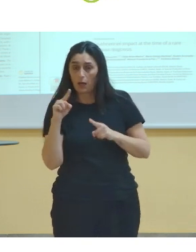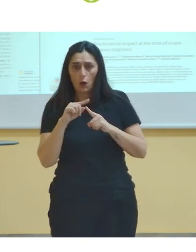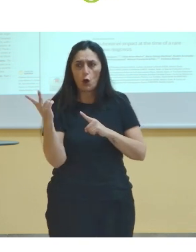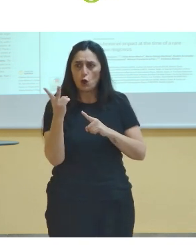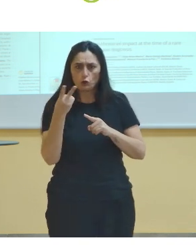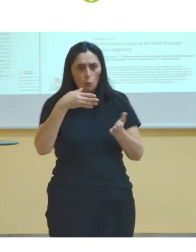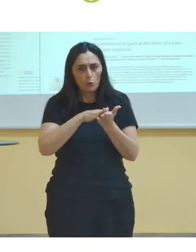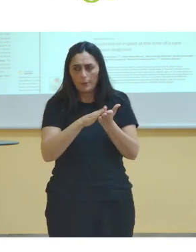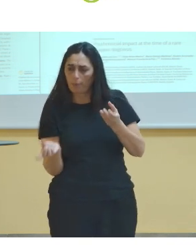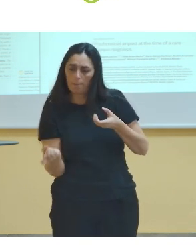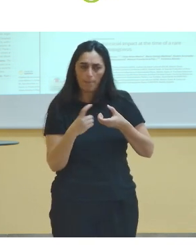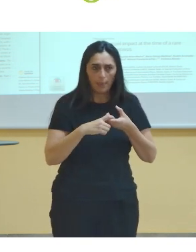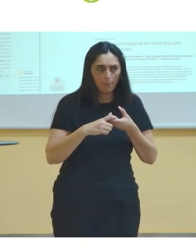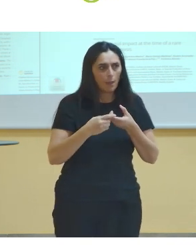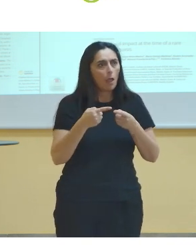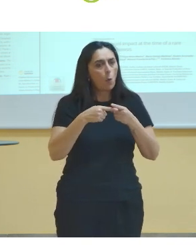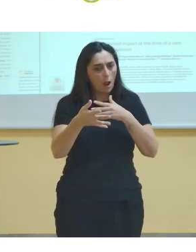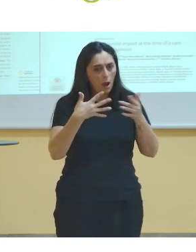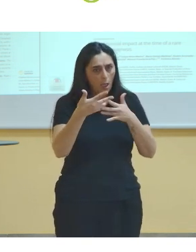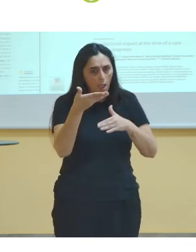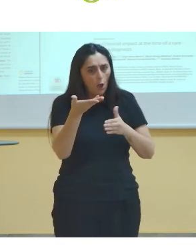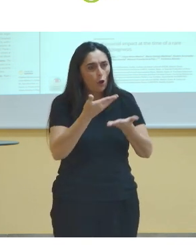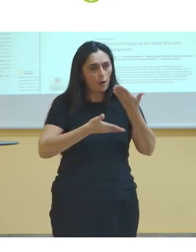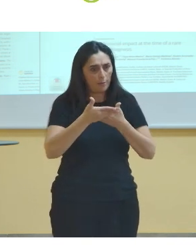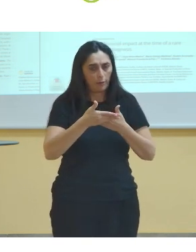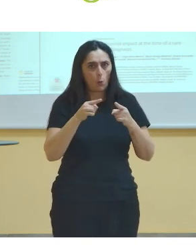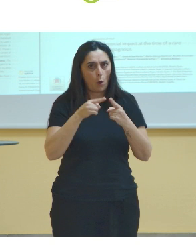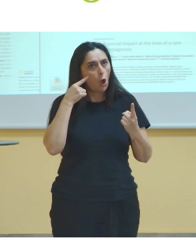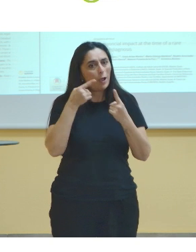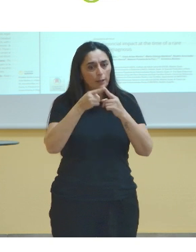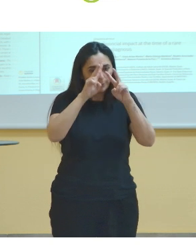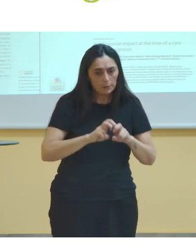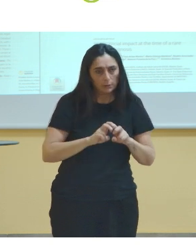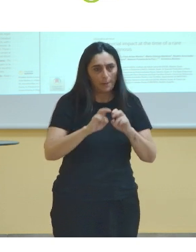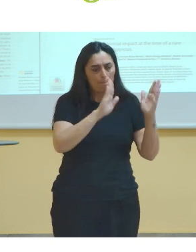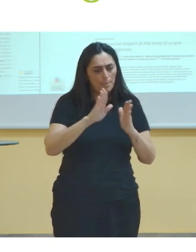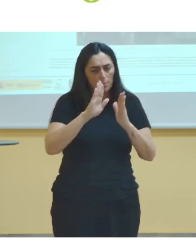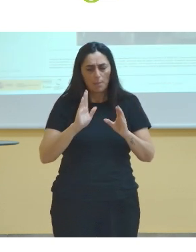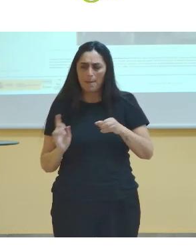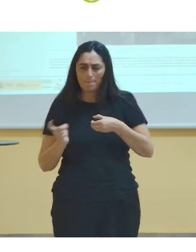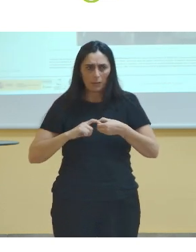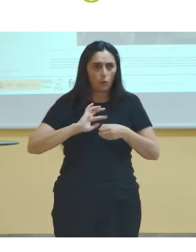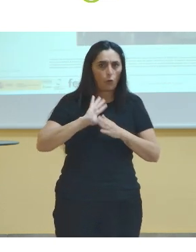esas publicaciones como coautores en el diseño de la investigación, en todas las fases del proceso.